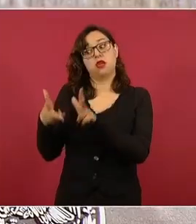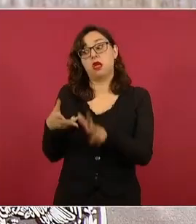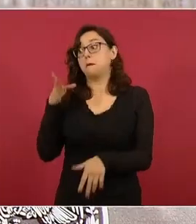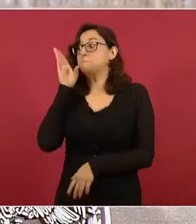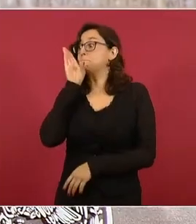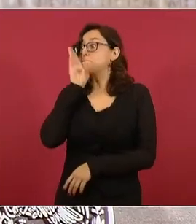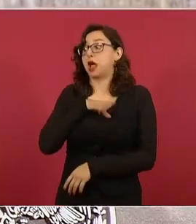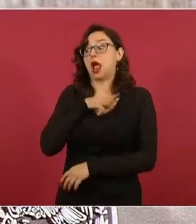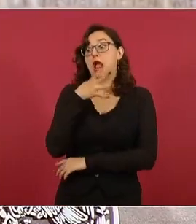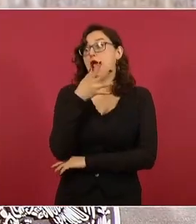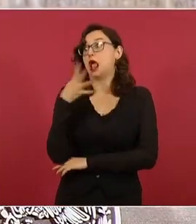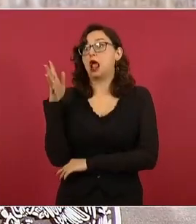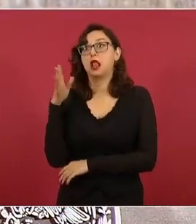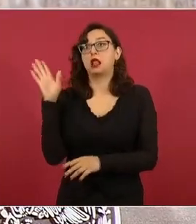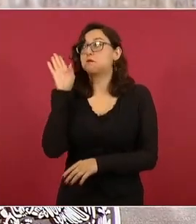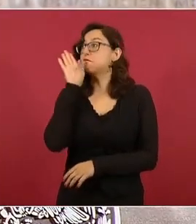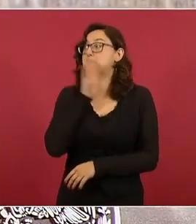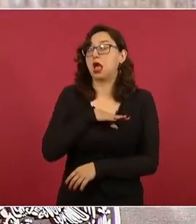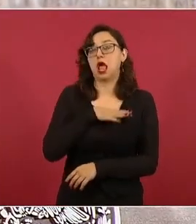el cambio climático